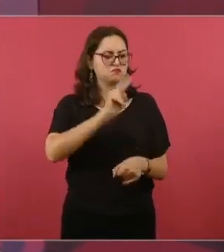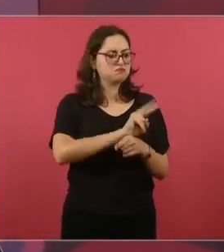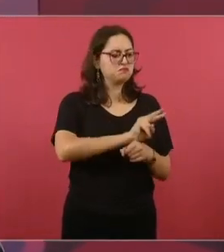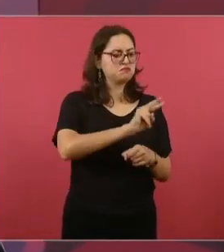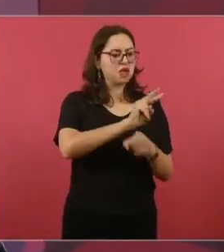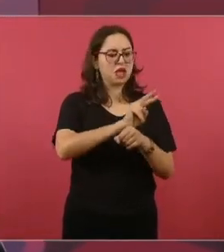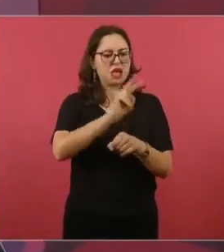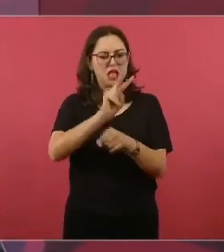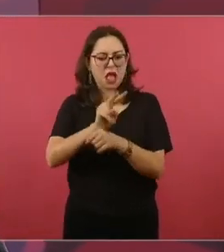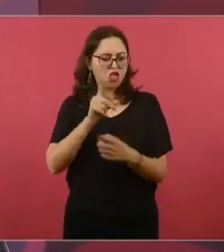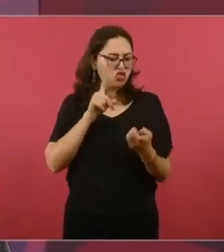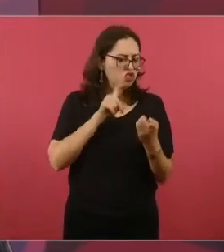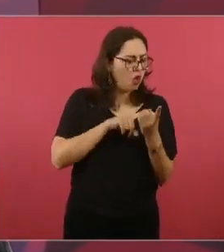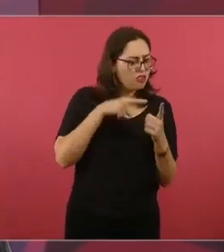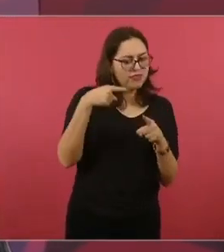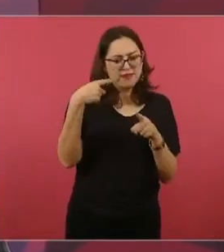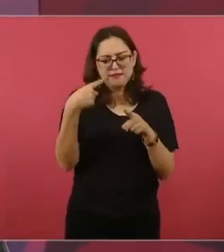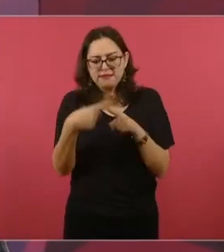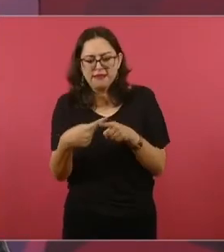y saber